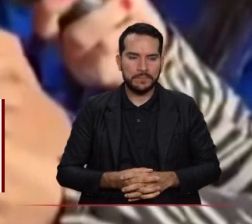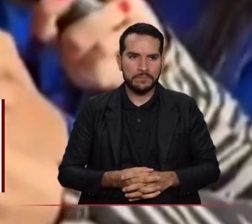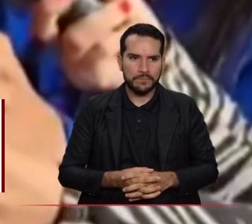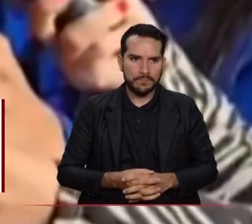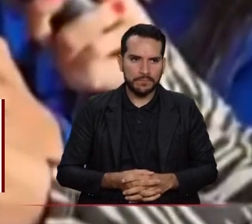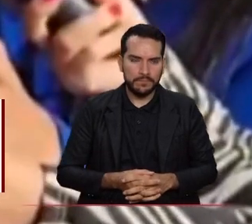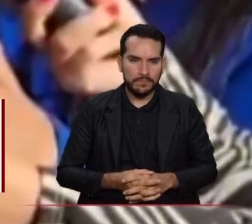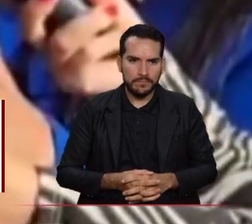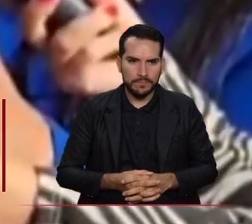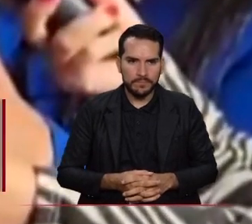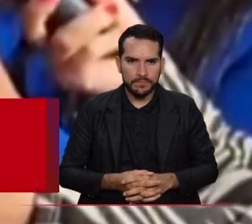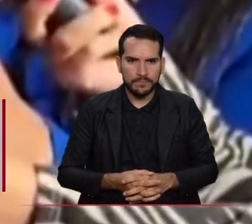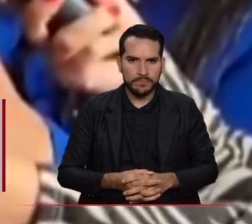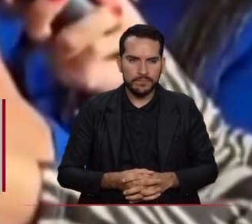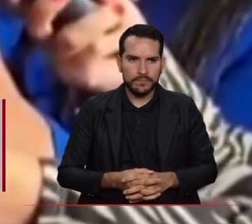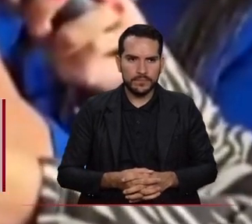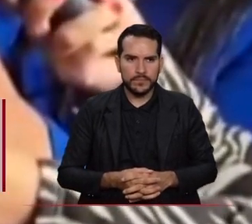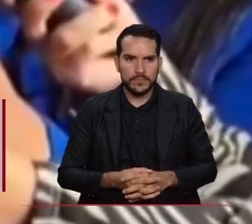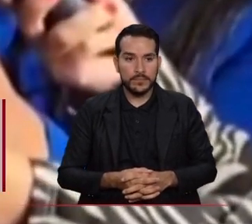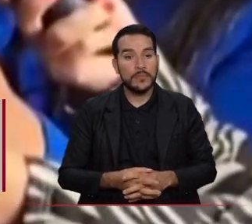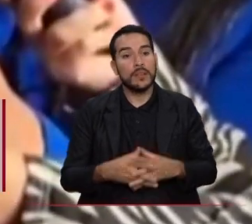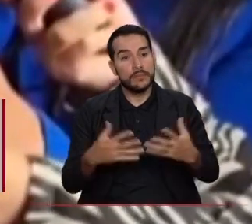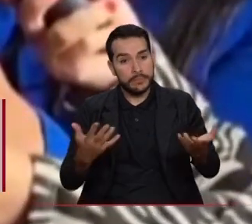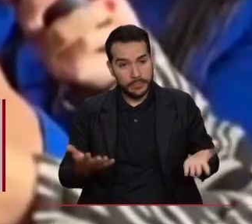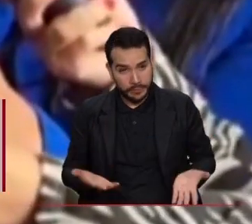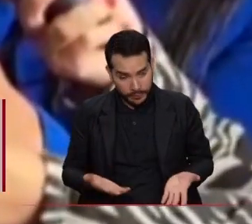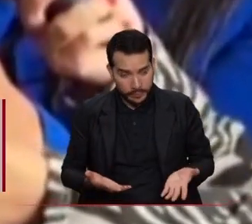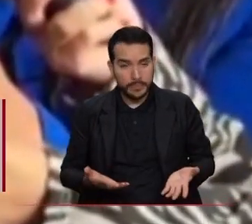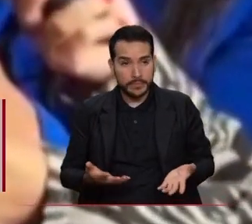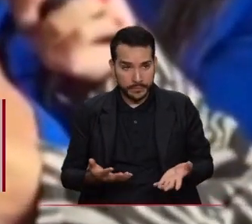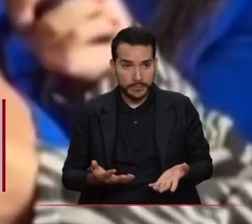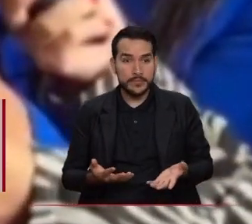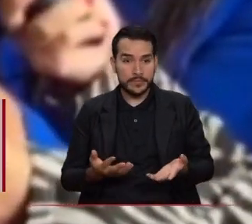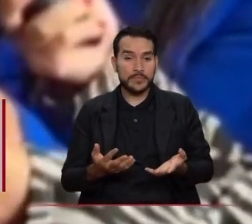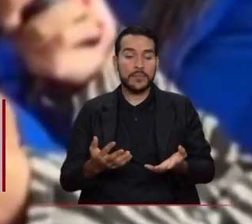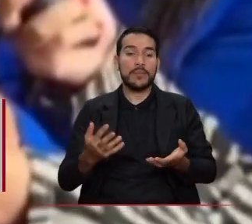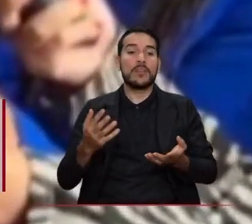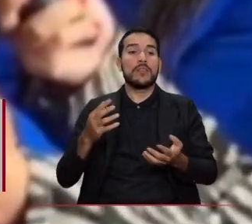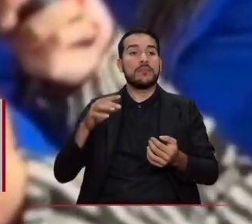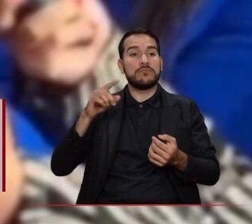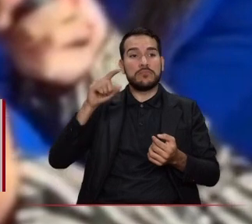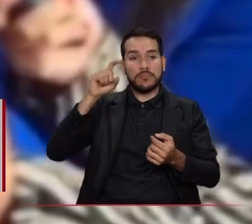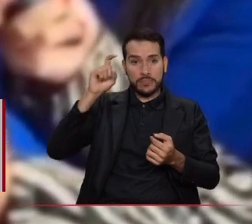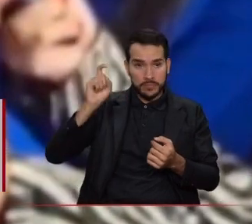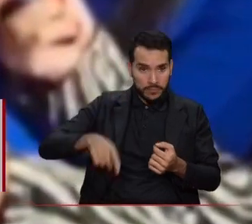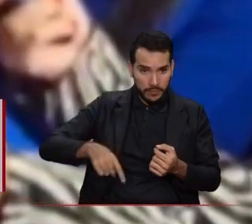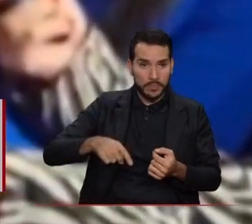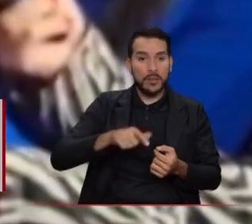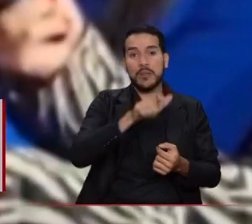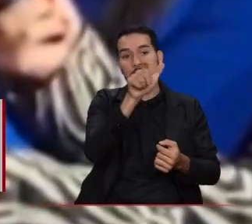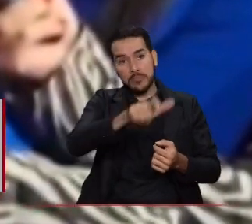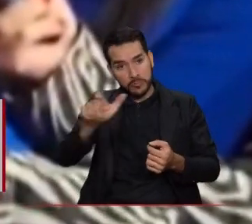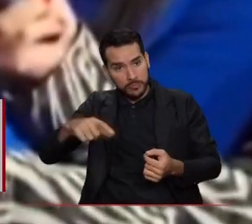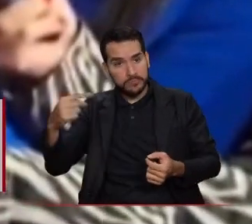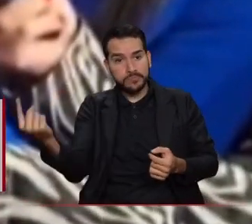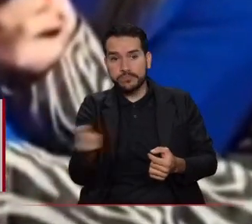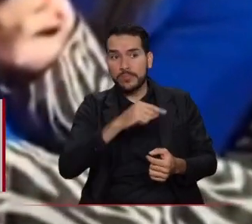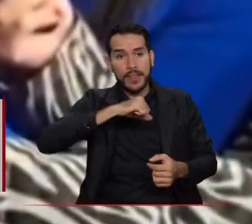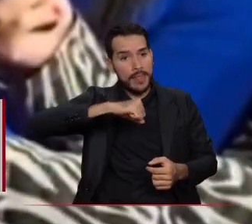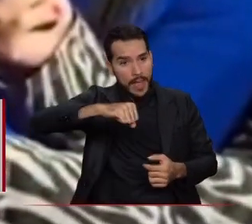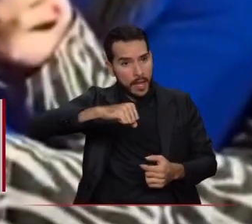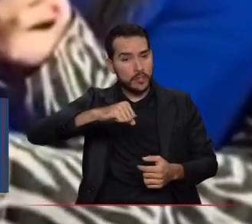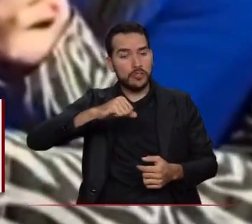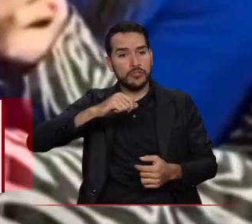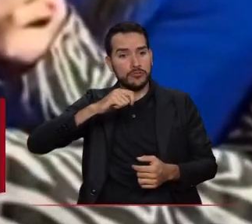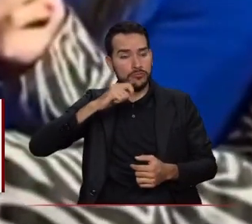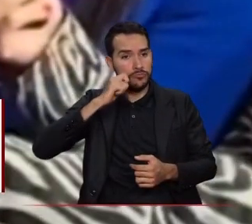Ojalá conlleve, como le digo, a una mayor responsabilidad en respeto a los derechos y libertades de la población, que de alguna manera